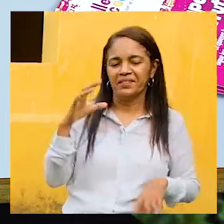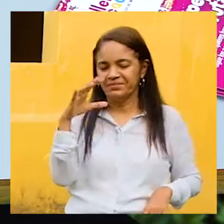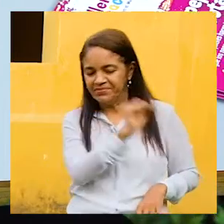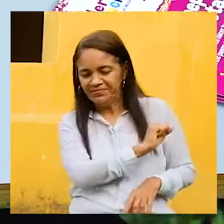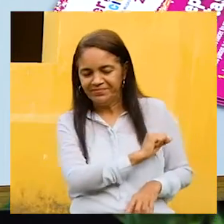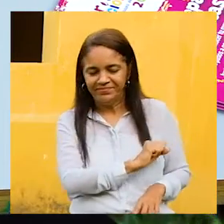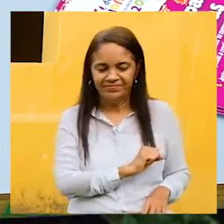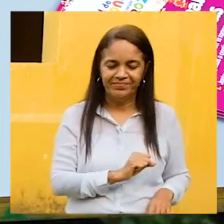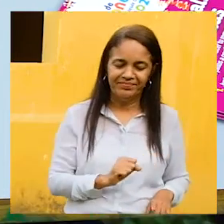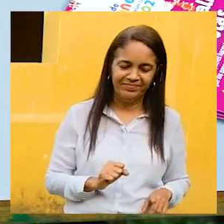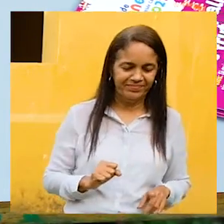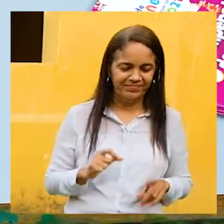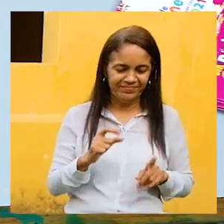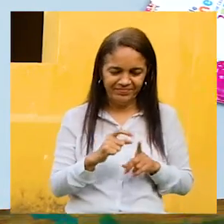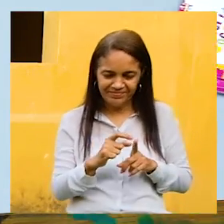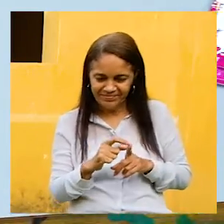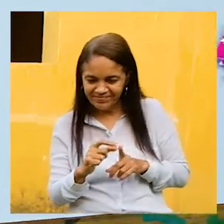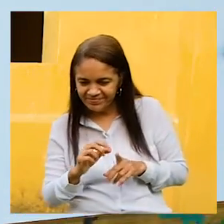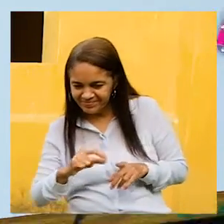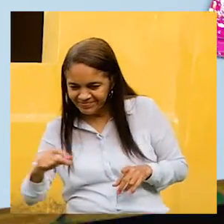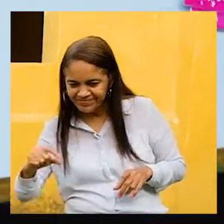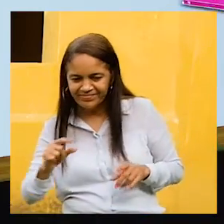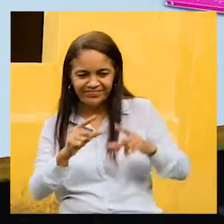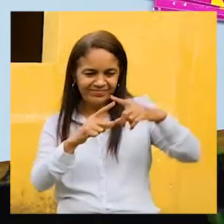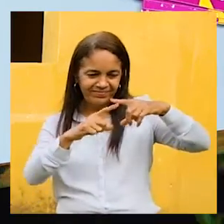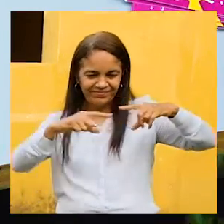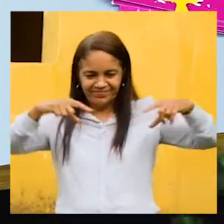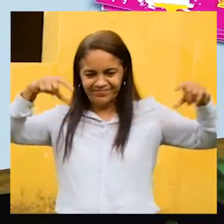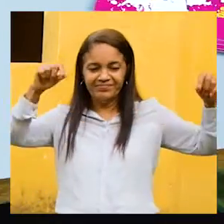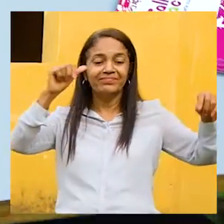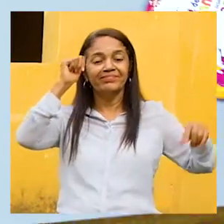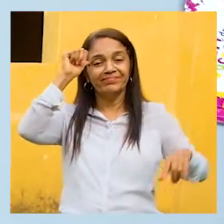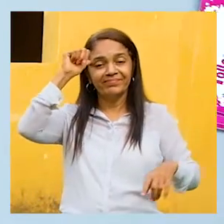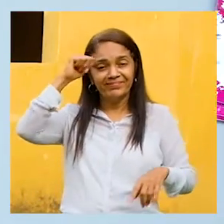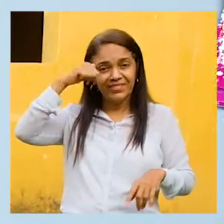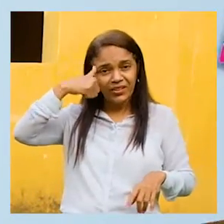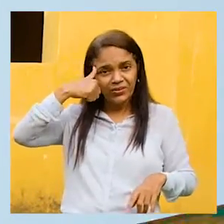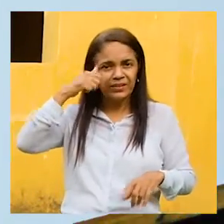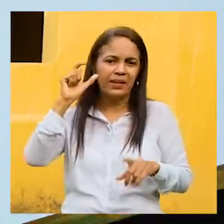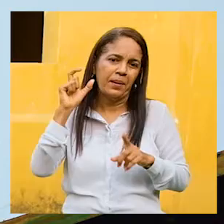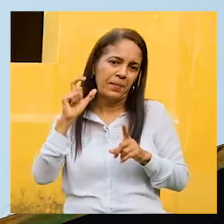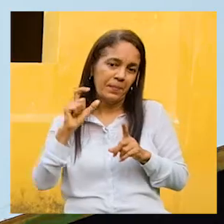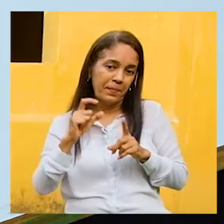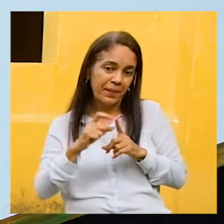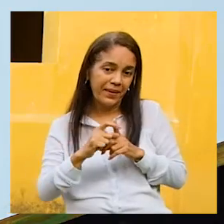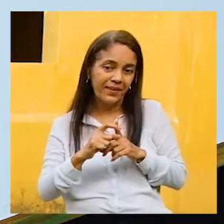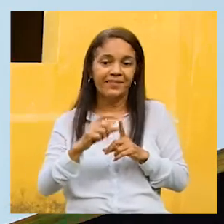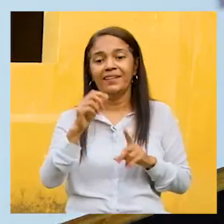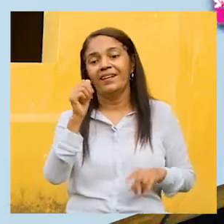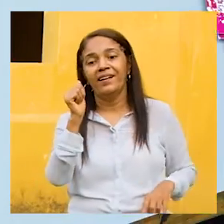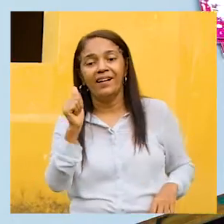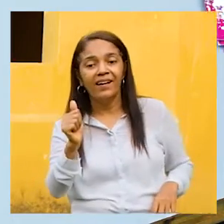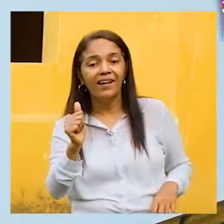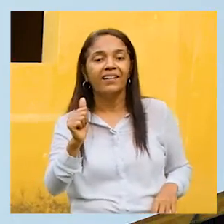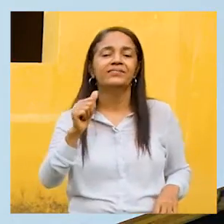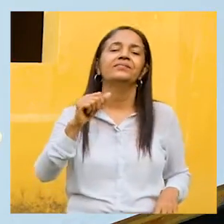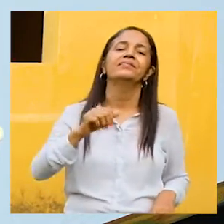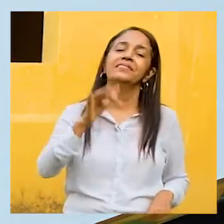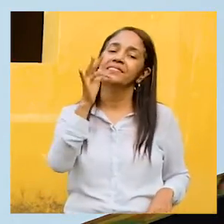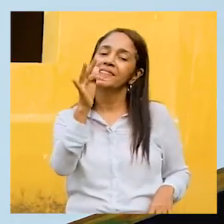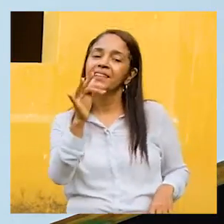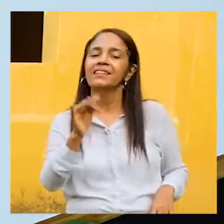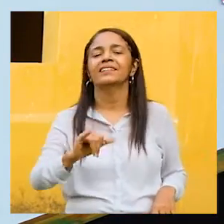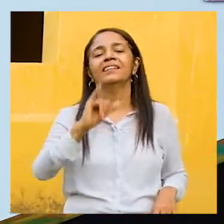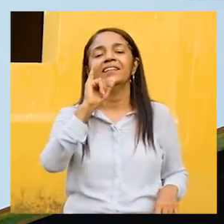base en las letras que tenemos acá. Entonces recuerda, la P, la A, la T,